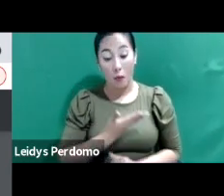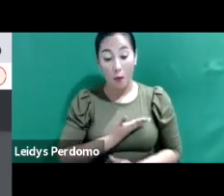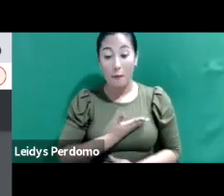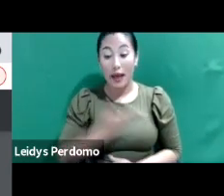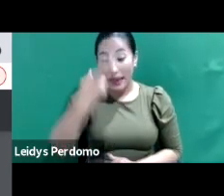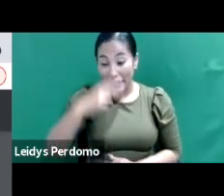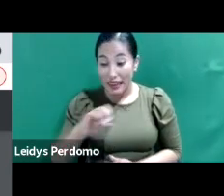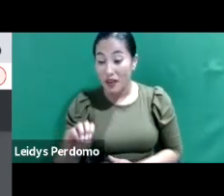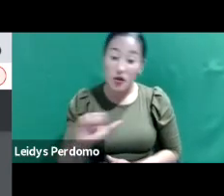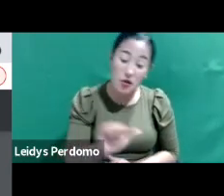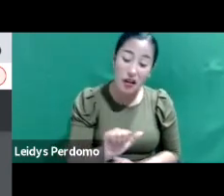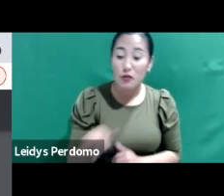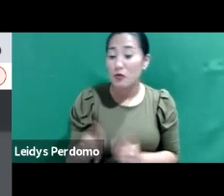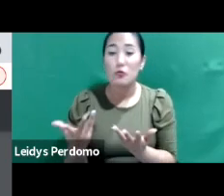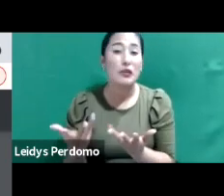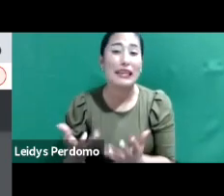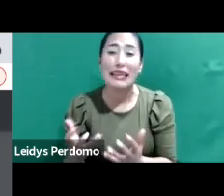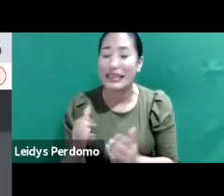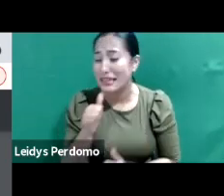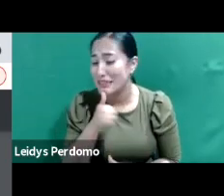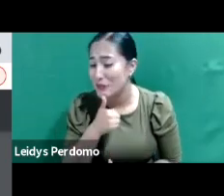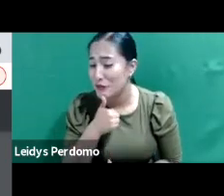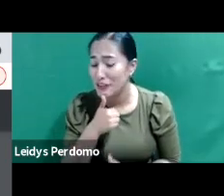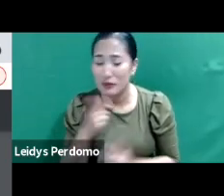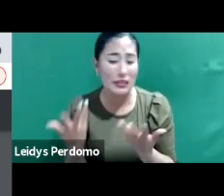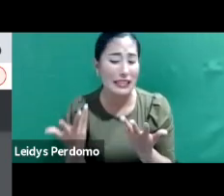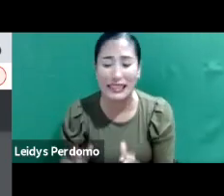que llegar a flexibilizarnos y esa flexibilidad